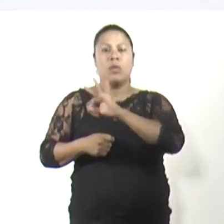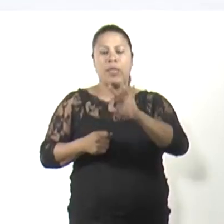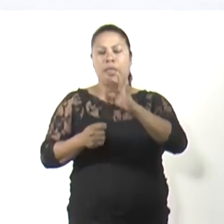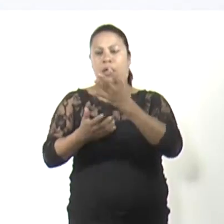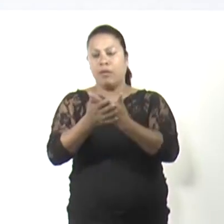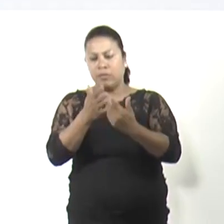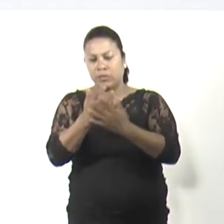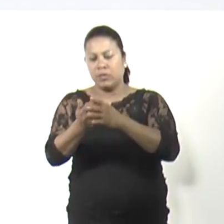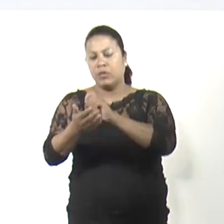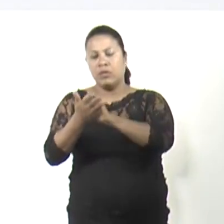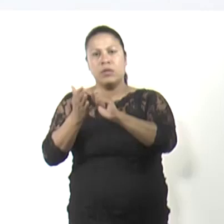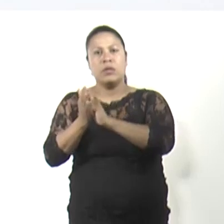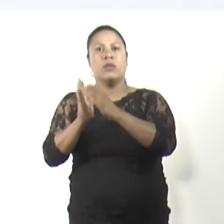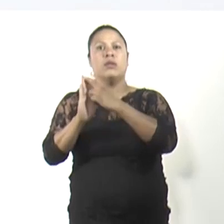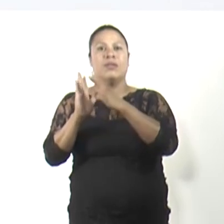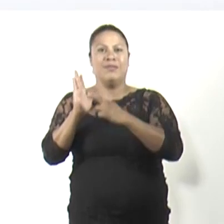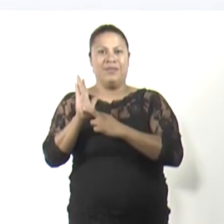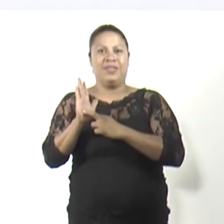redactar un reglamento.